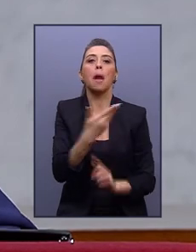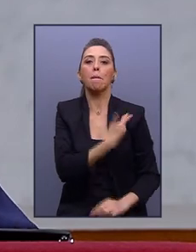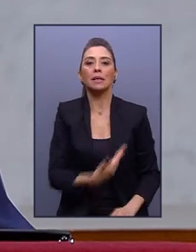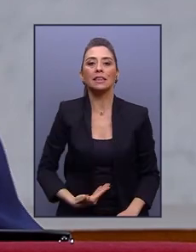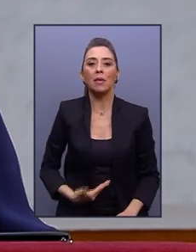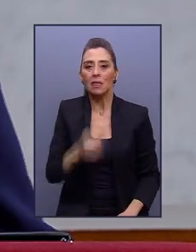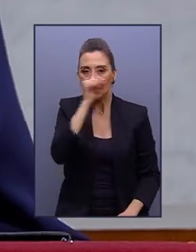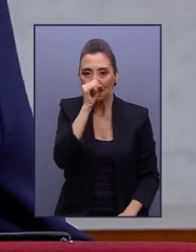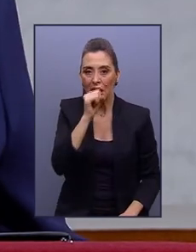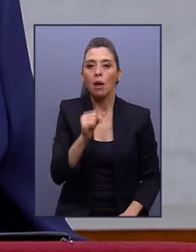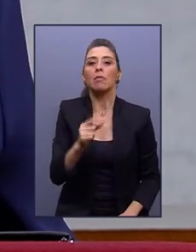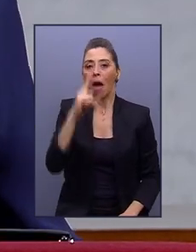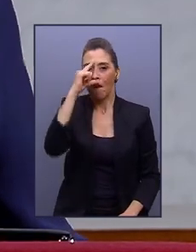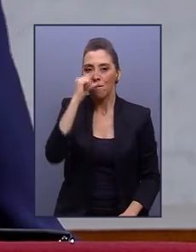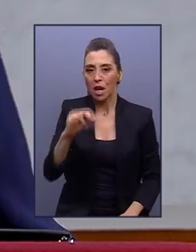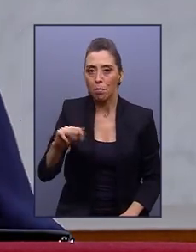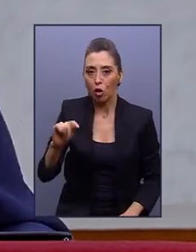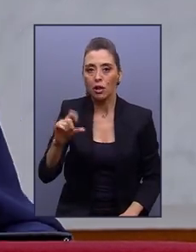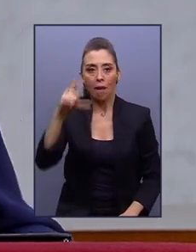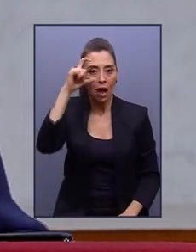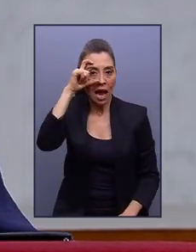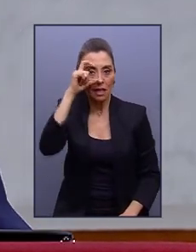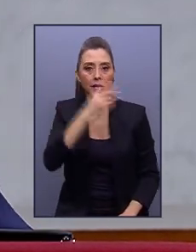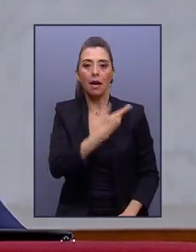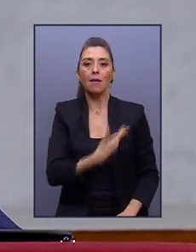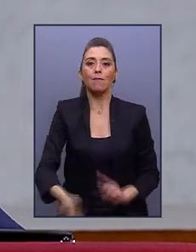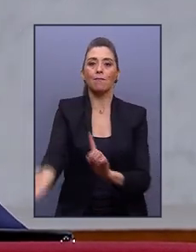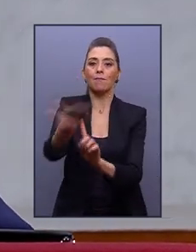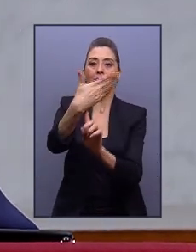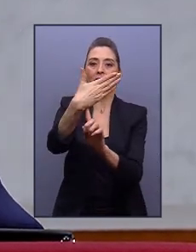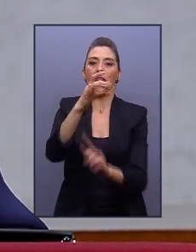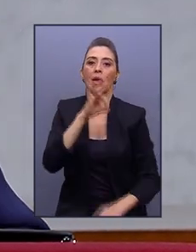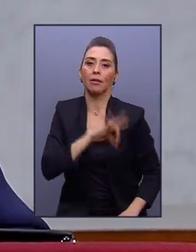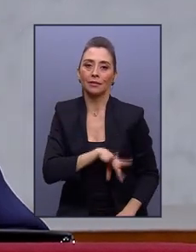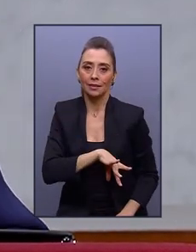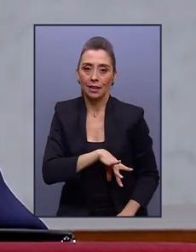Cerda, de Frei Montalva, de Allende, la bandera de Chile.